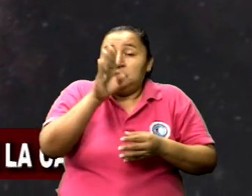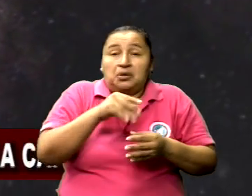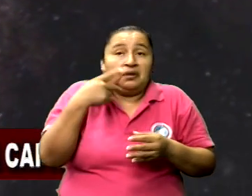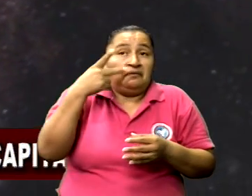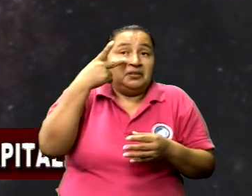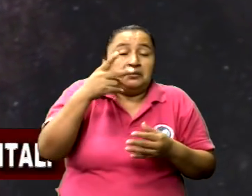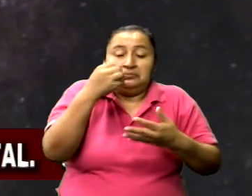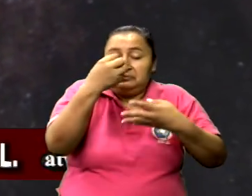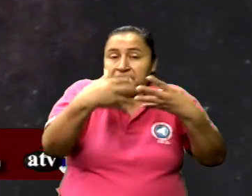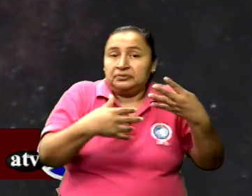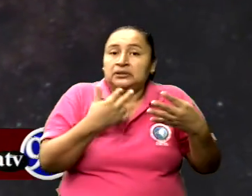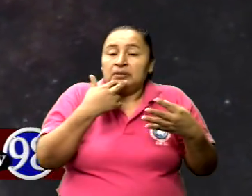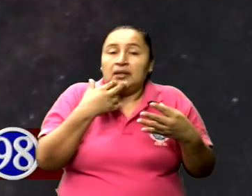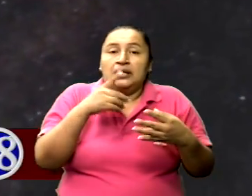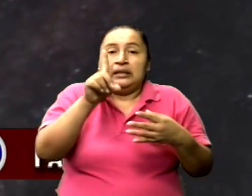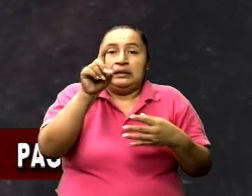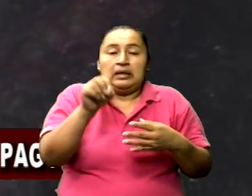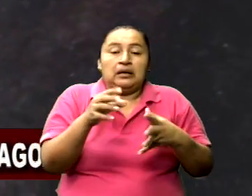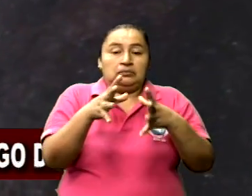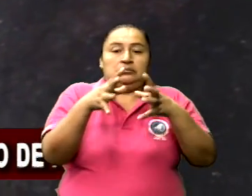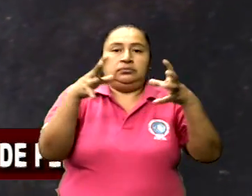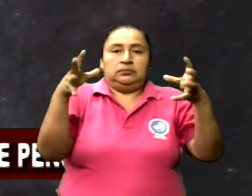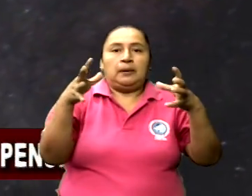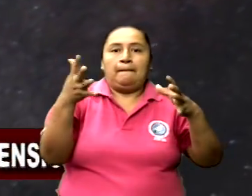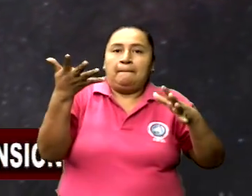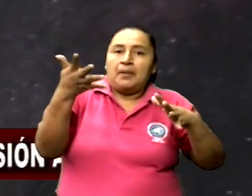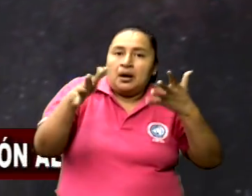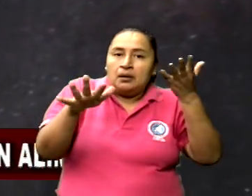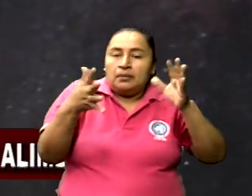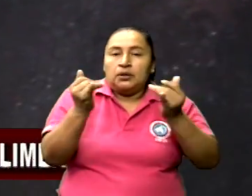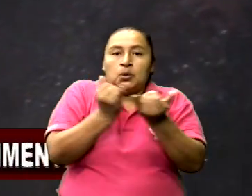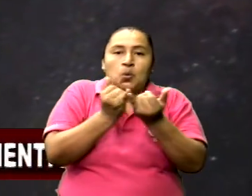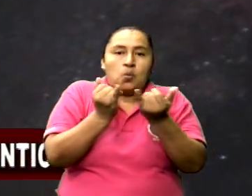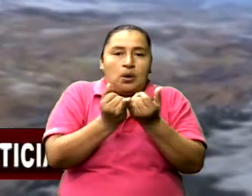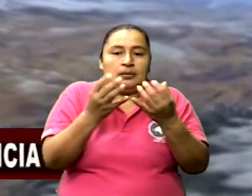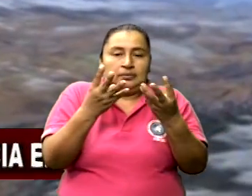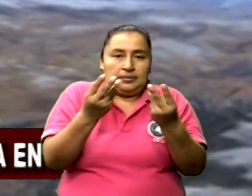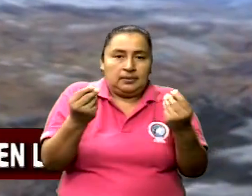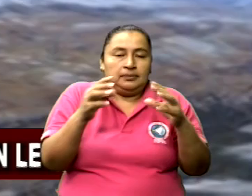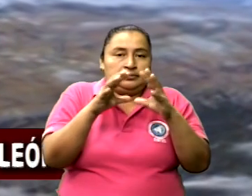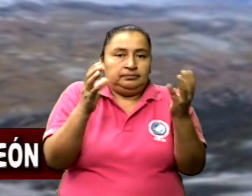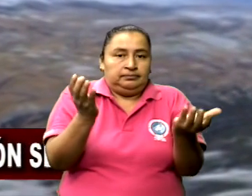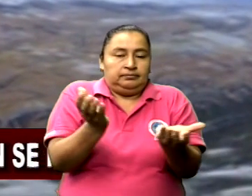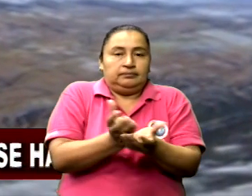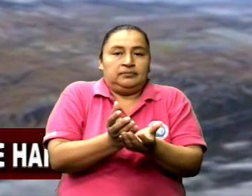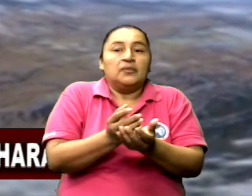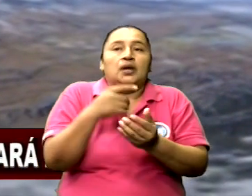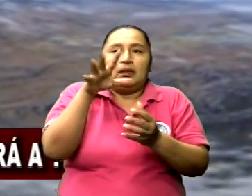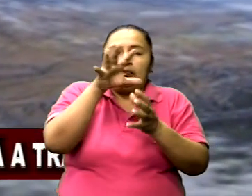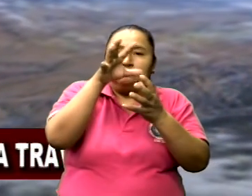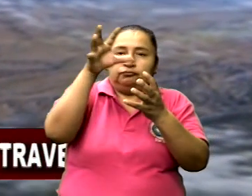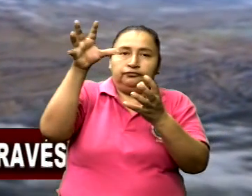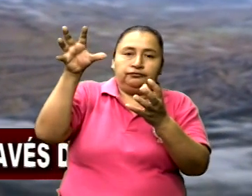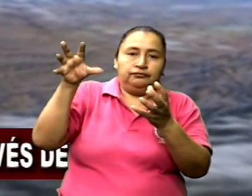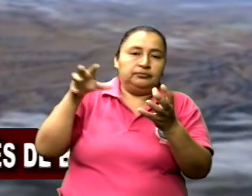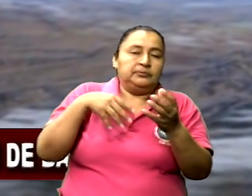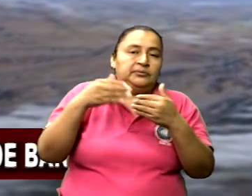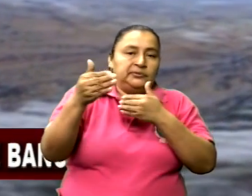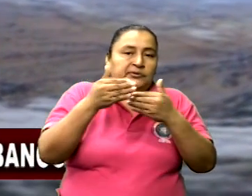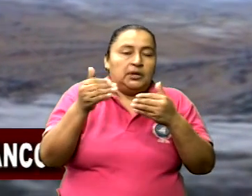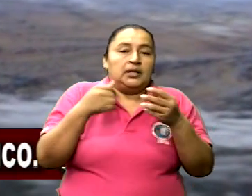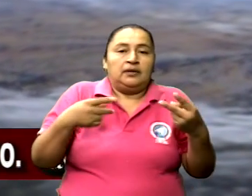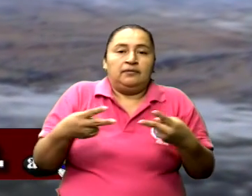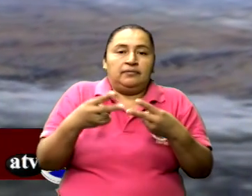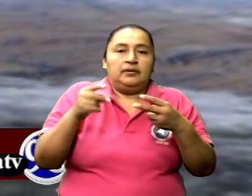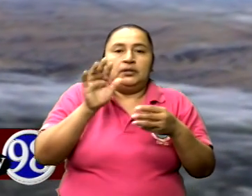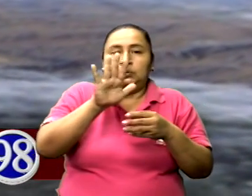enlistados, 10 de los cuales son de tamaño aproximado al de la Tierra y están en órbita alrededor de la zona habitable de